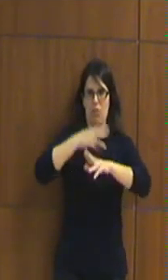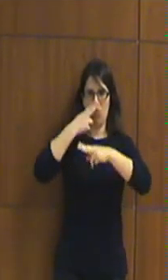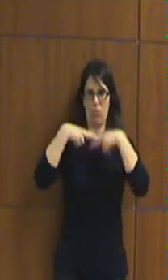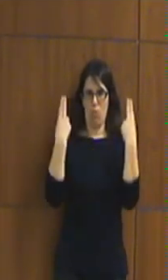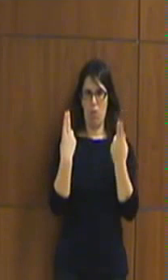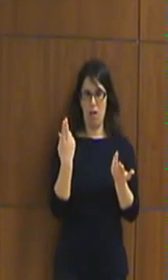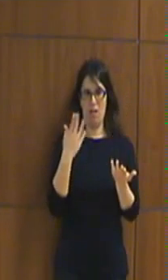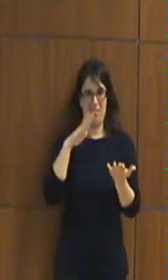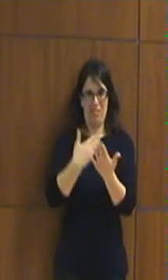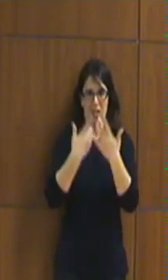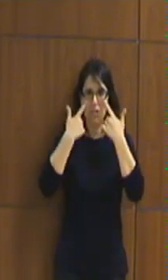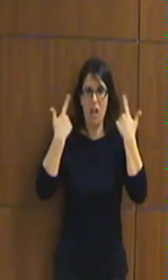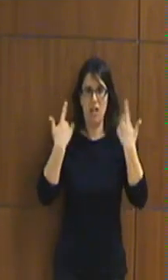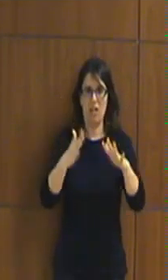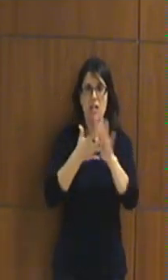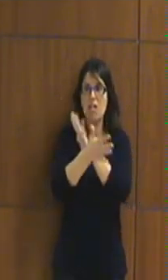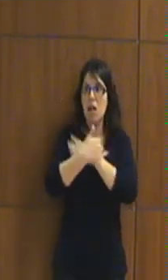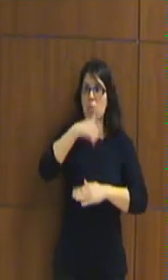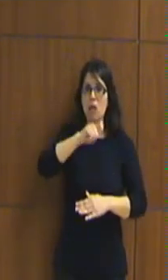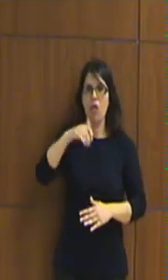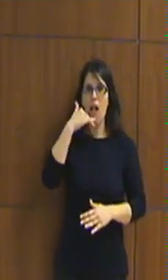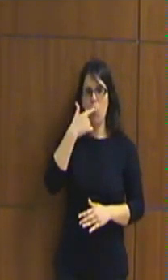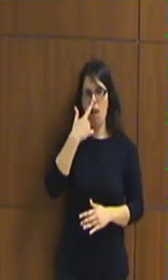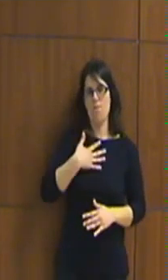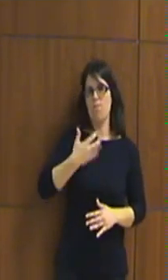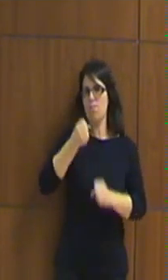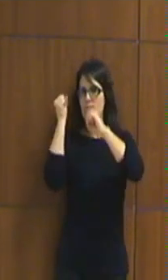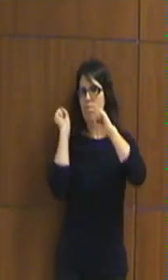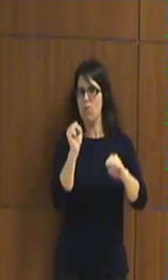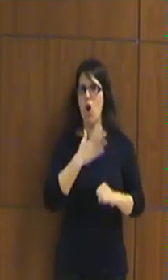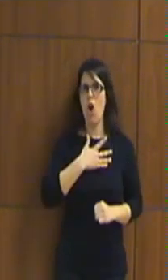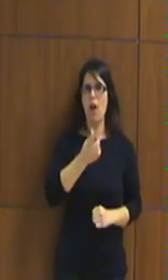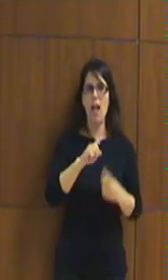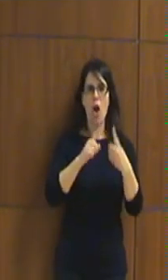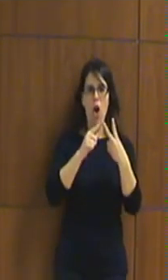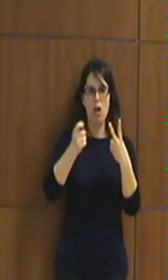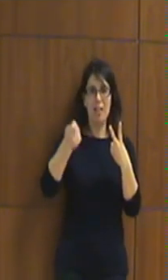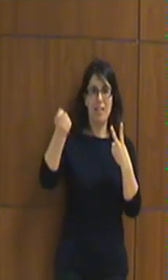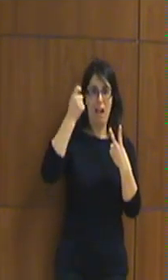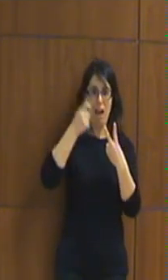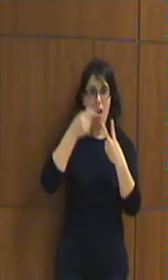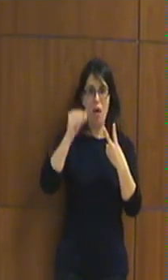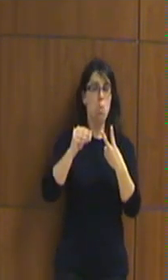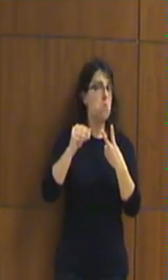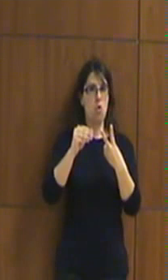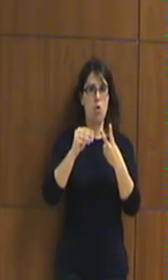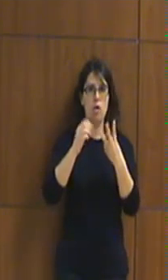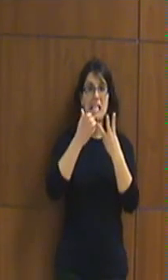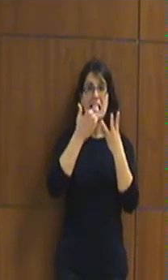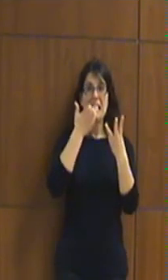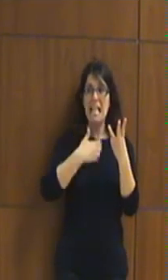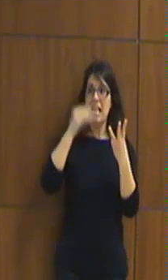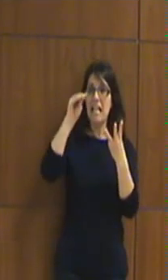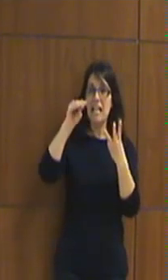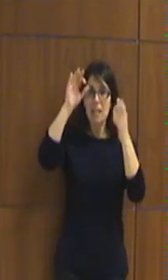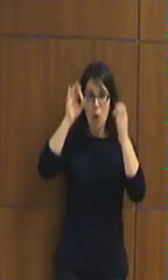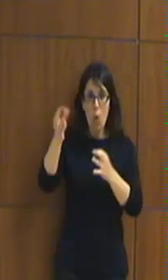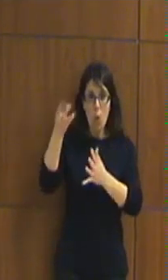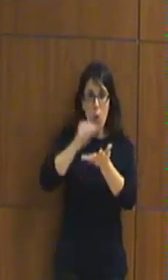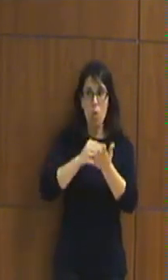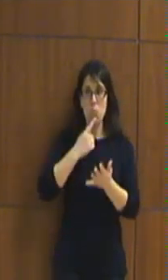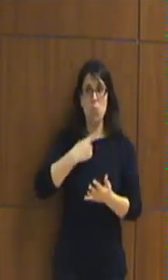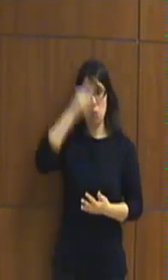¿alguien tendría interés en no ponerlo? No. ¿Les costaría ponerlo? No. ¿Lo pondrían si se lo dijera? Seguramente sí. Y entonces, ¿qué es lo que pasa?